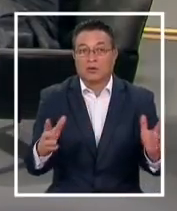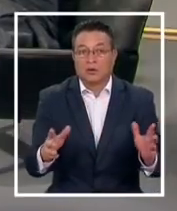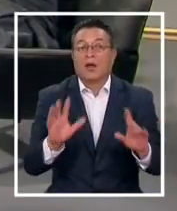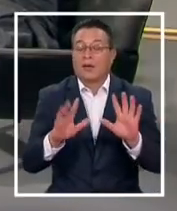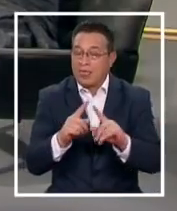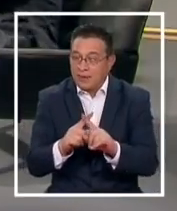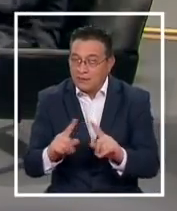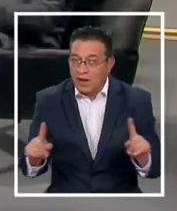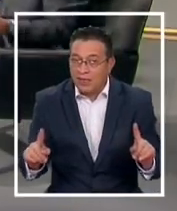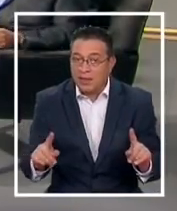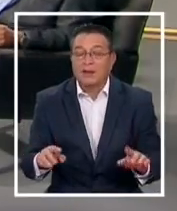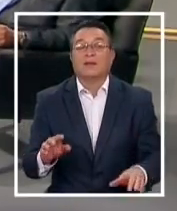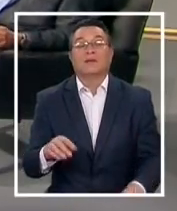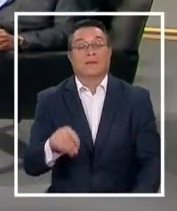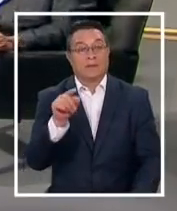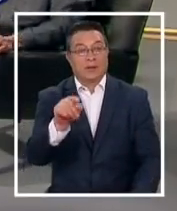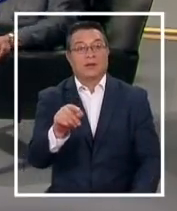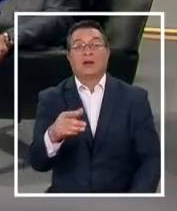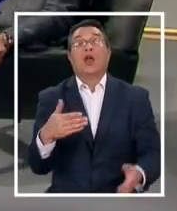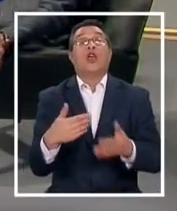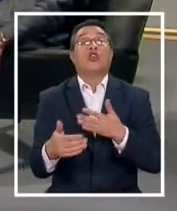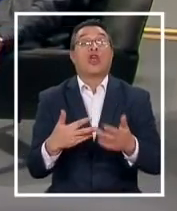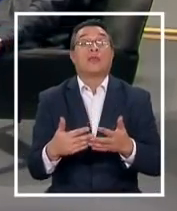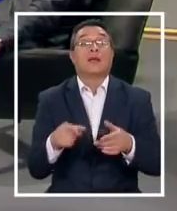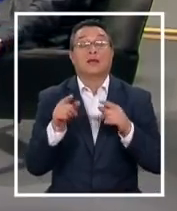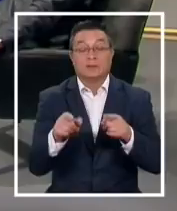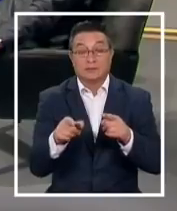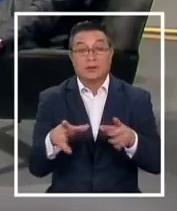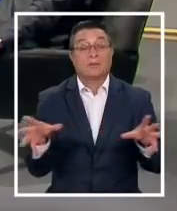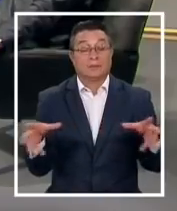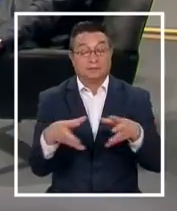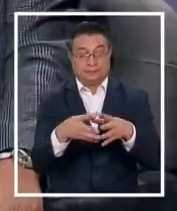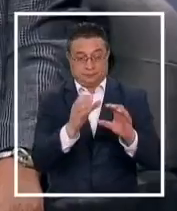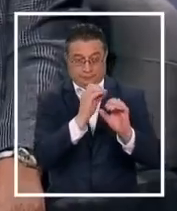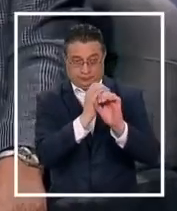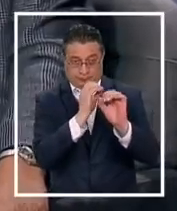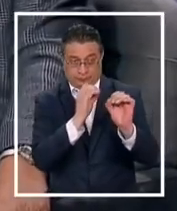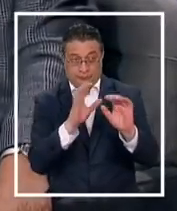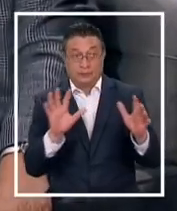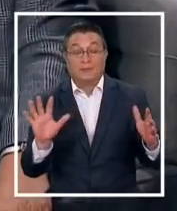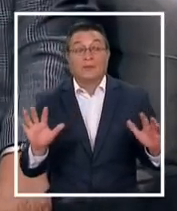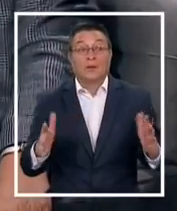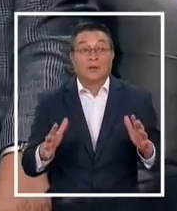con eso, ¿a dónde llegamos? Llegamos a una población proyectada de